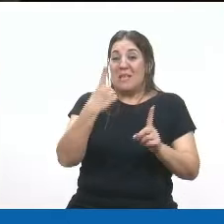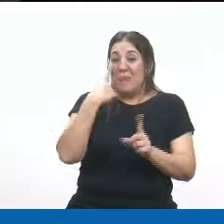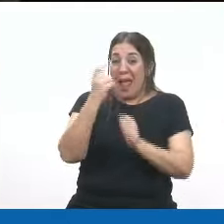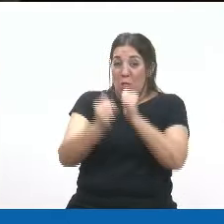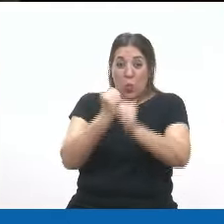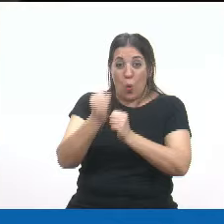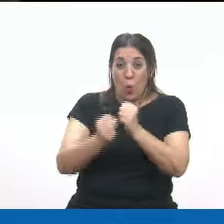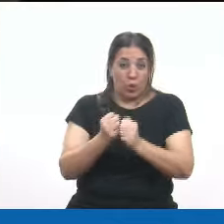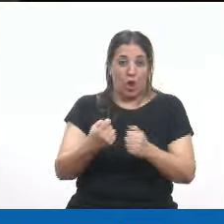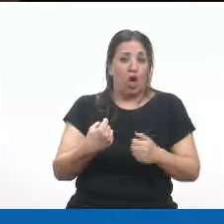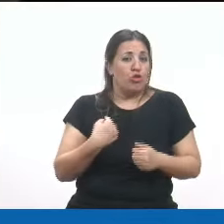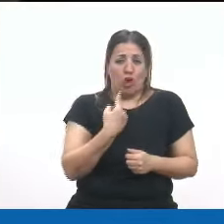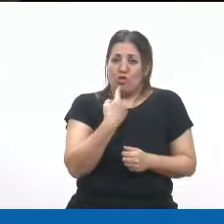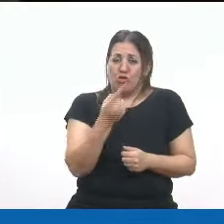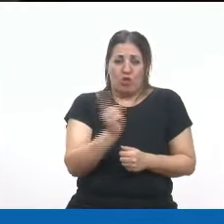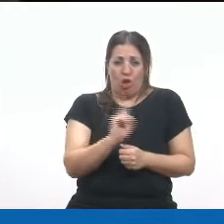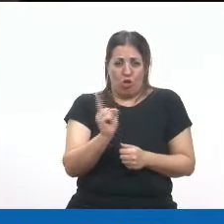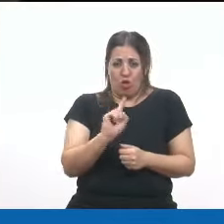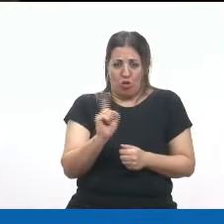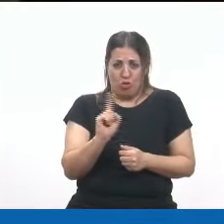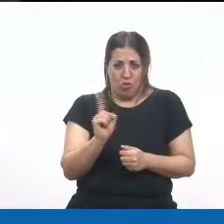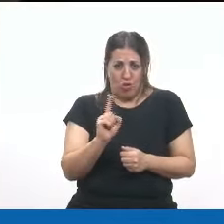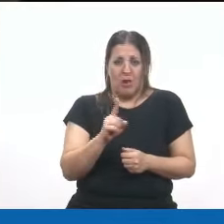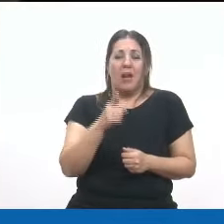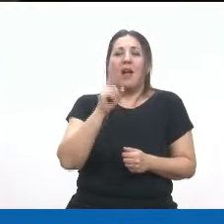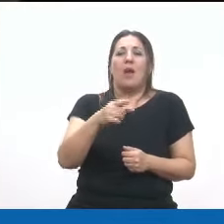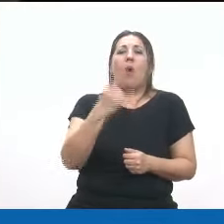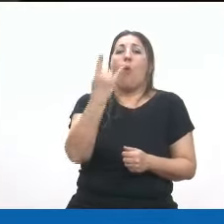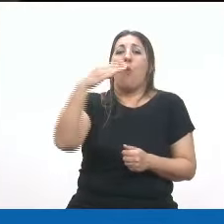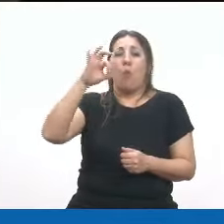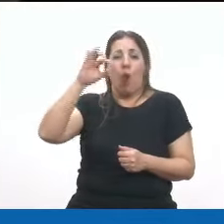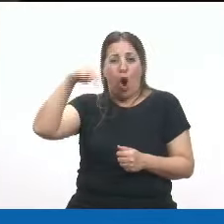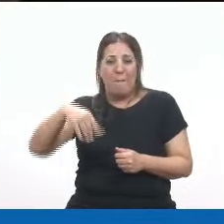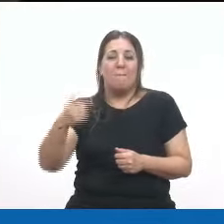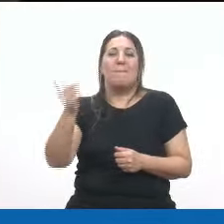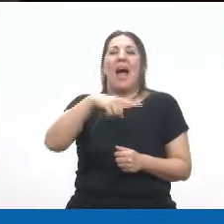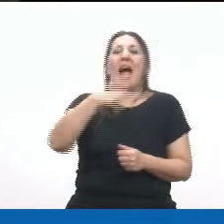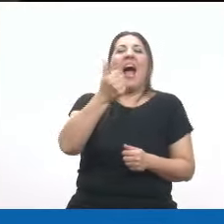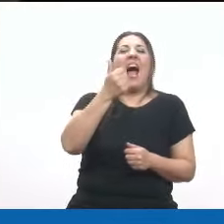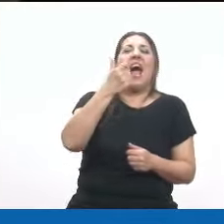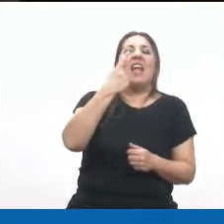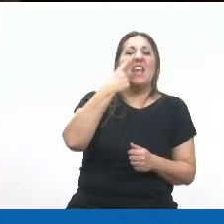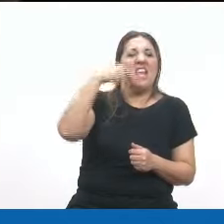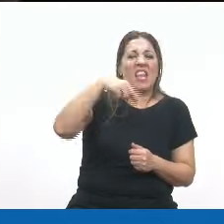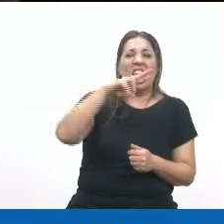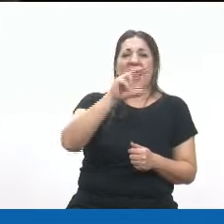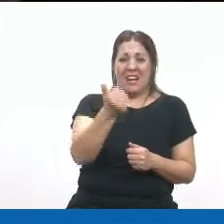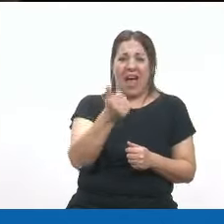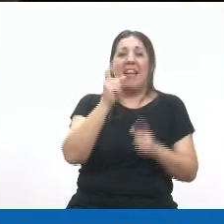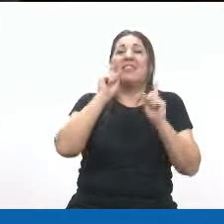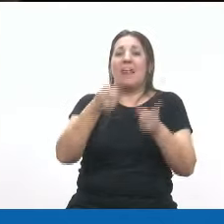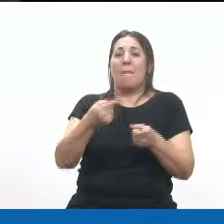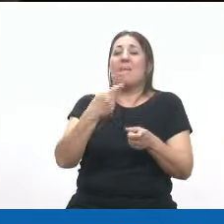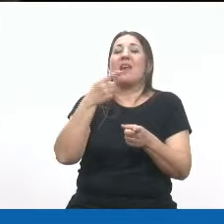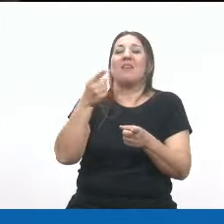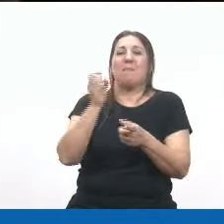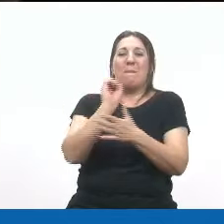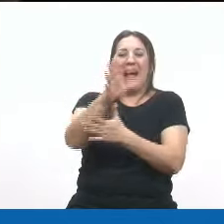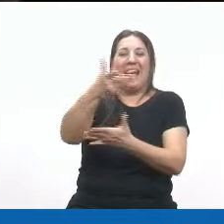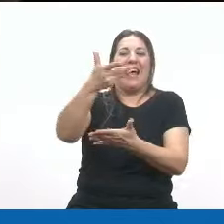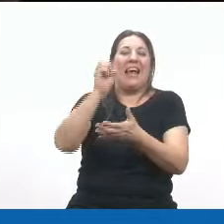y no lo digo yo lo dice adimra y lo dice laón en la carta que le mandó a caputo y que estuvieron acá también